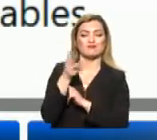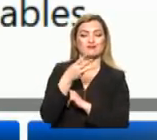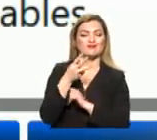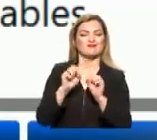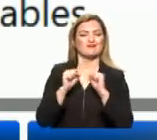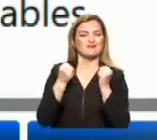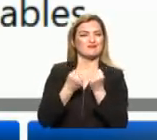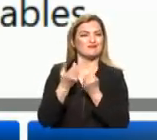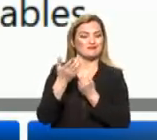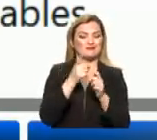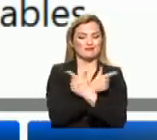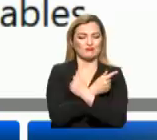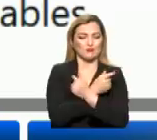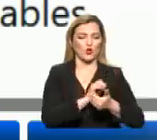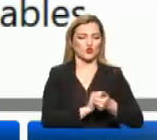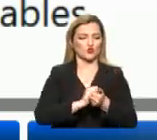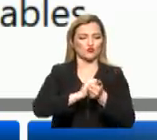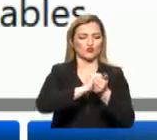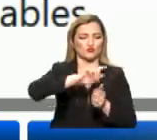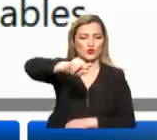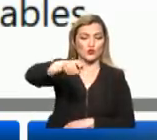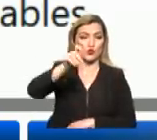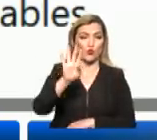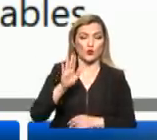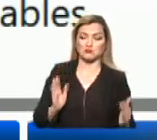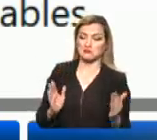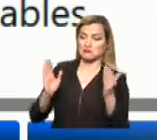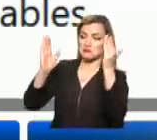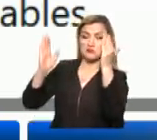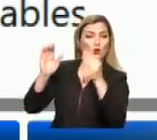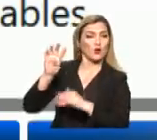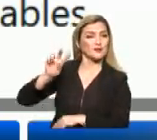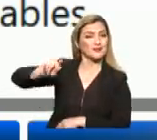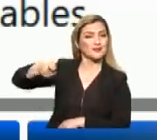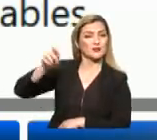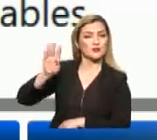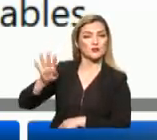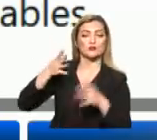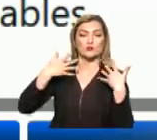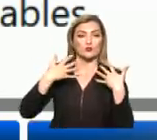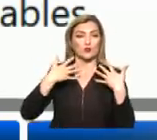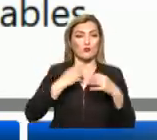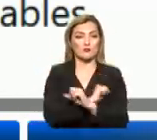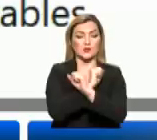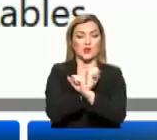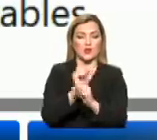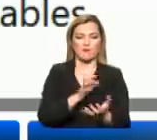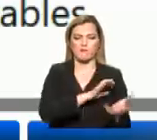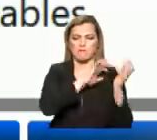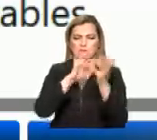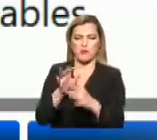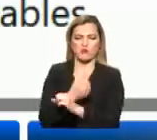Ella tuiteó: solidaridad con Teleamazonas, en cuyas instalaciones en Guayaquil arrojaron un artefacto explosivo esta mañana. La policía busca a